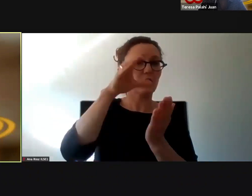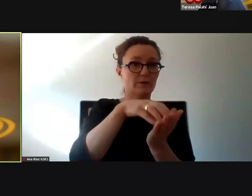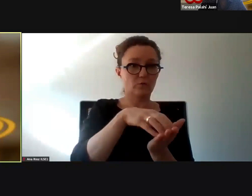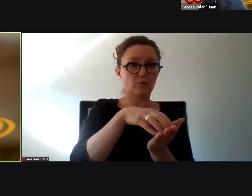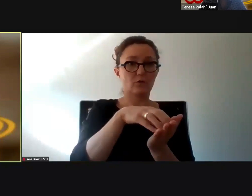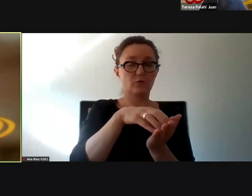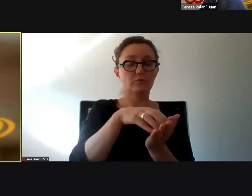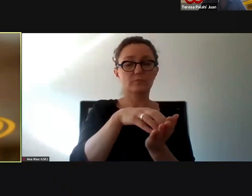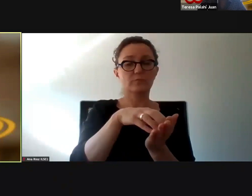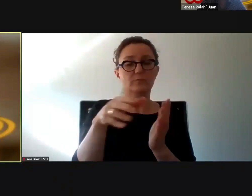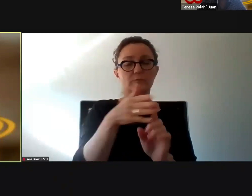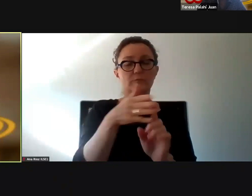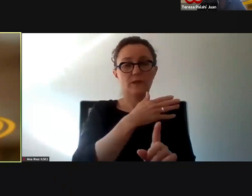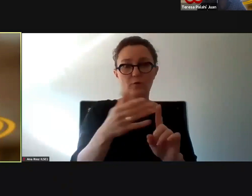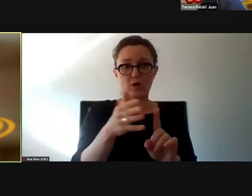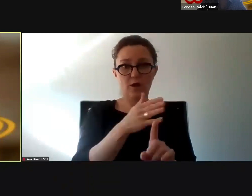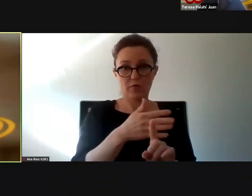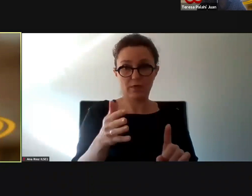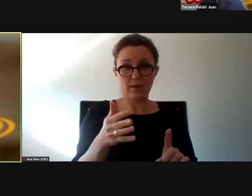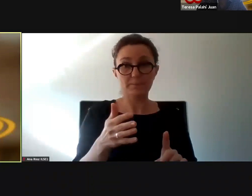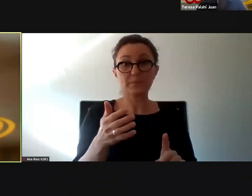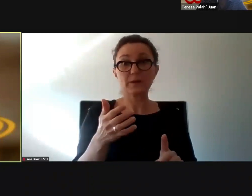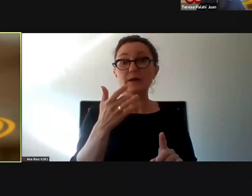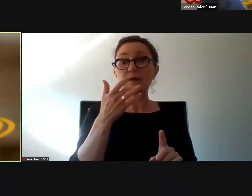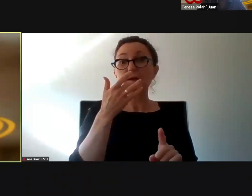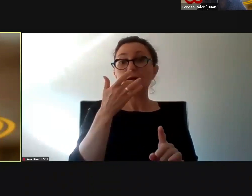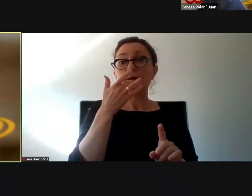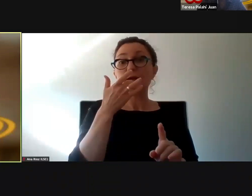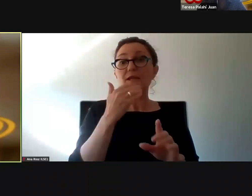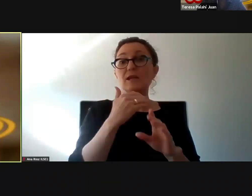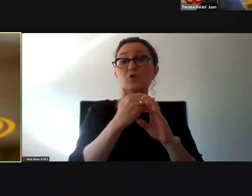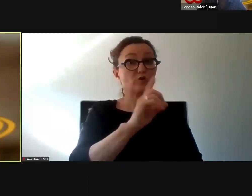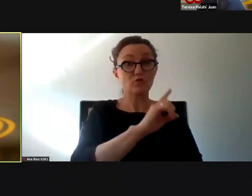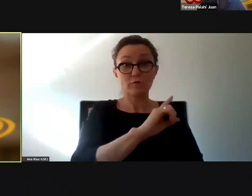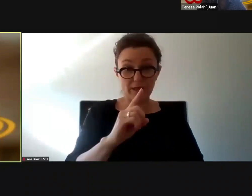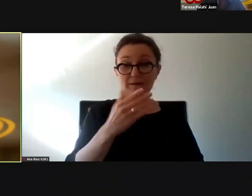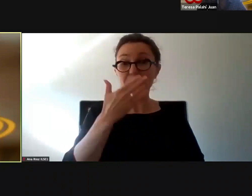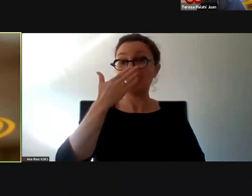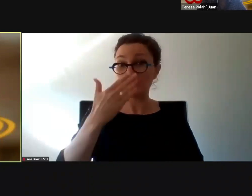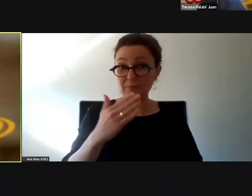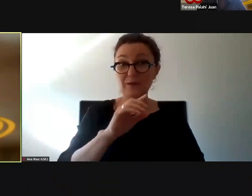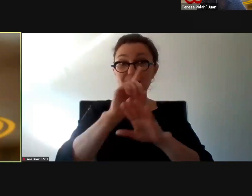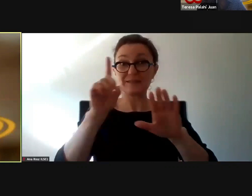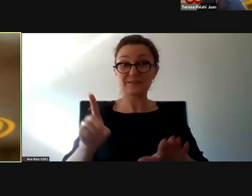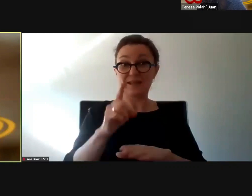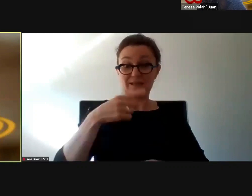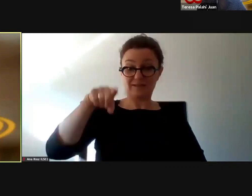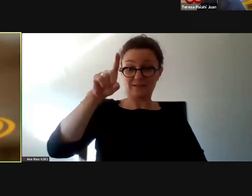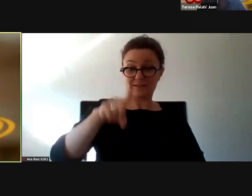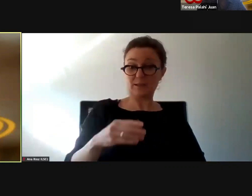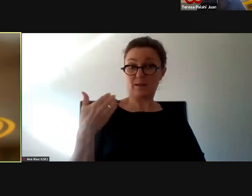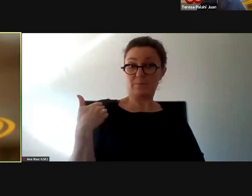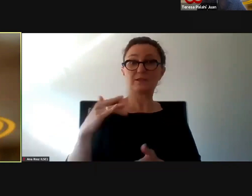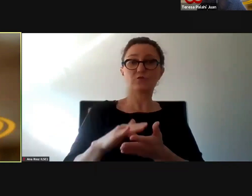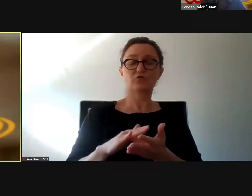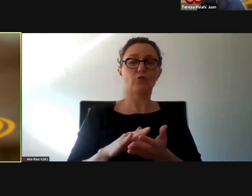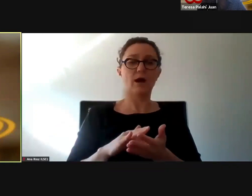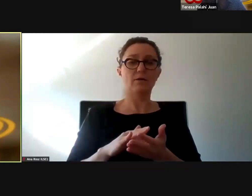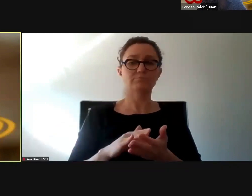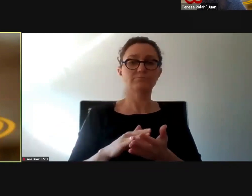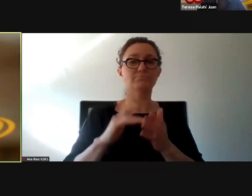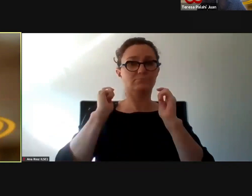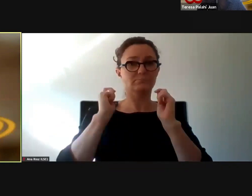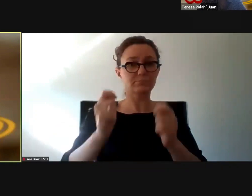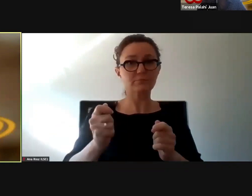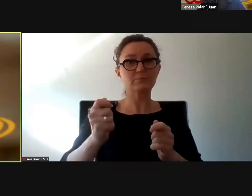Violencia. Y si esto no era poco, el pasado 6 de este mes ha sido nombrado patrono